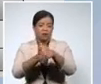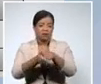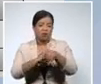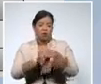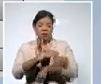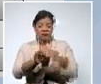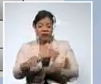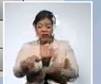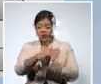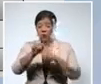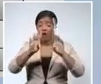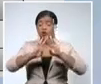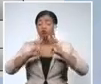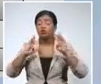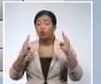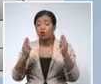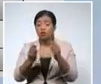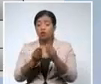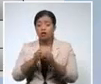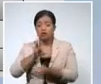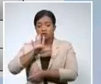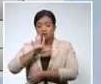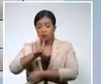un total de